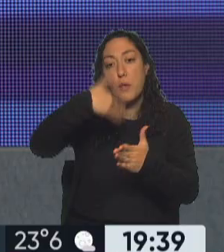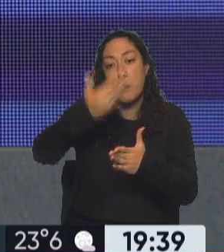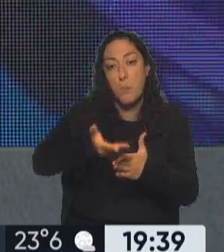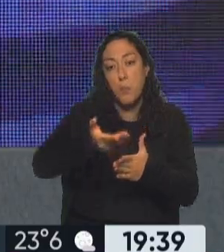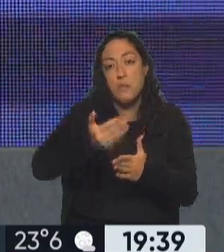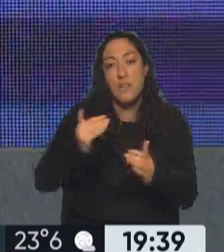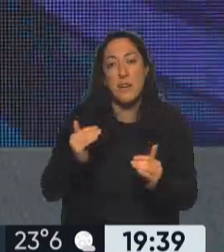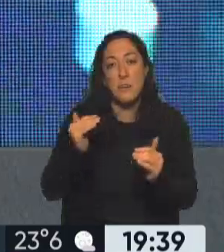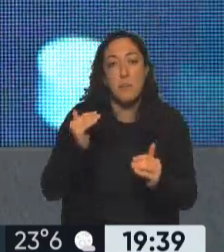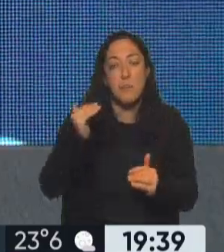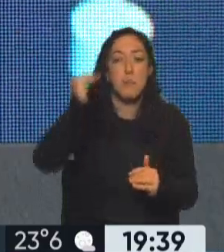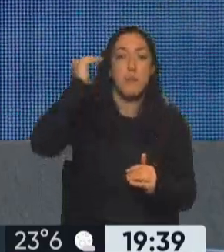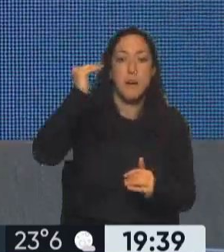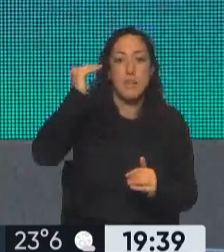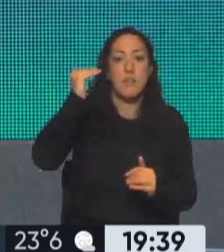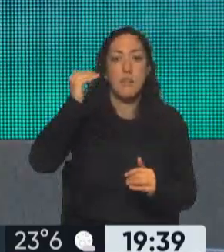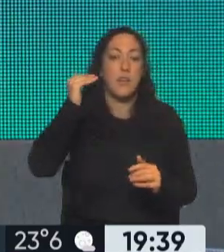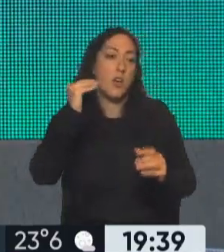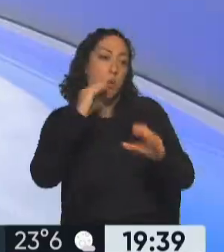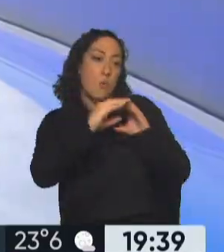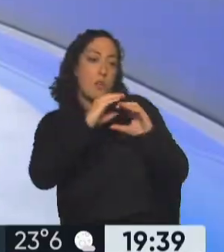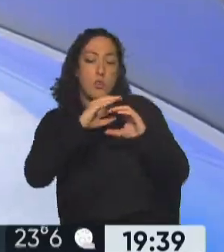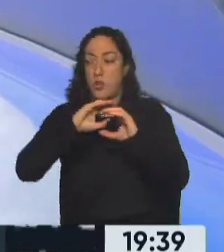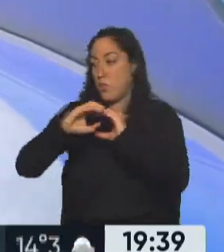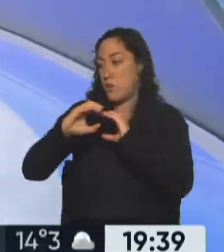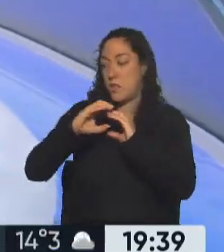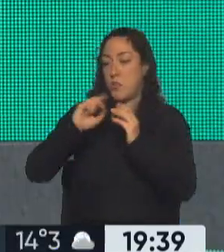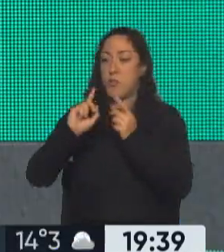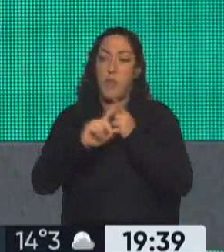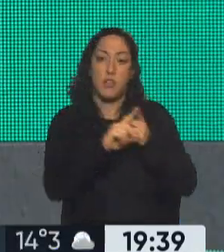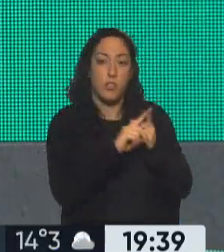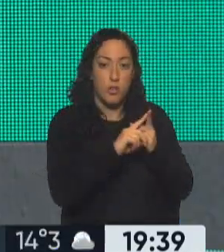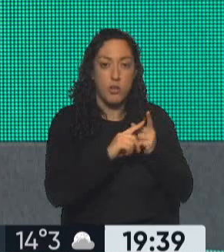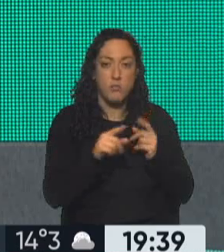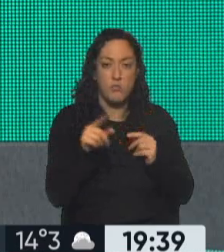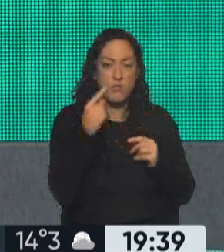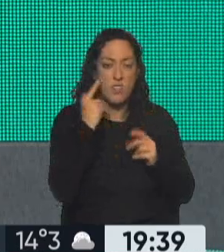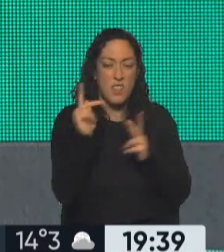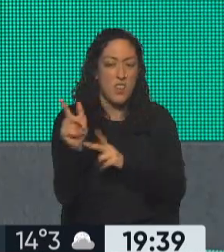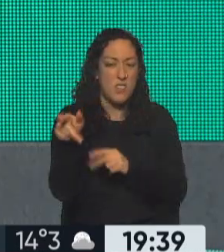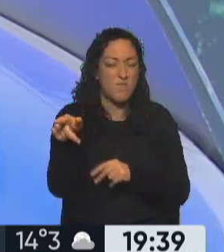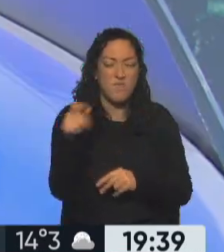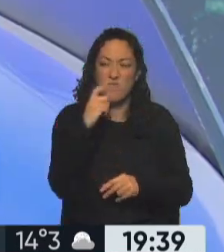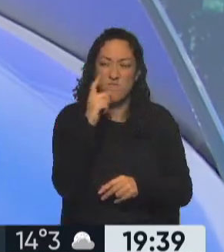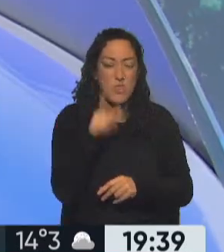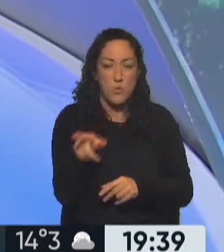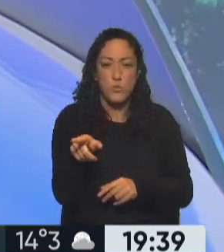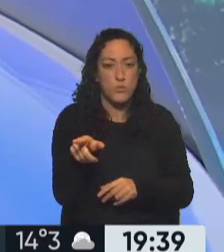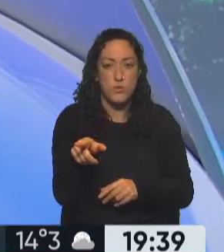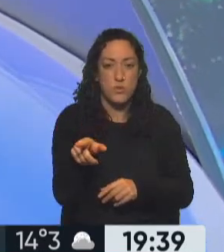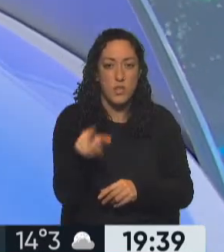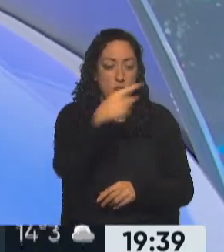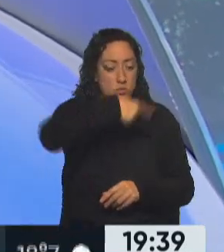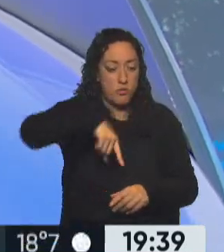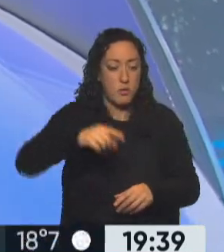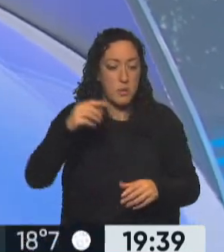más grande, me comunico con vos y te digo que ese señor o esa Claro. señora no me gusta, y somos